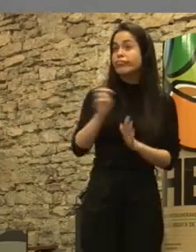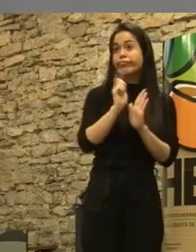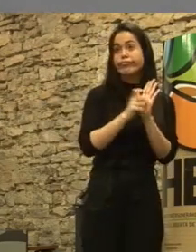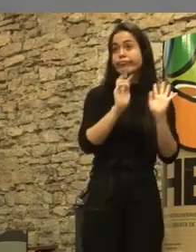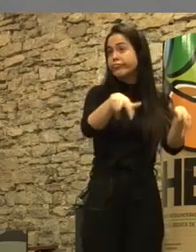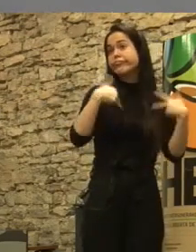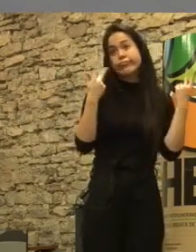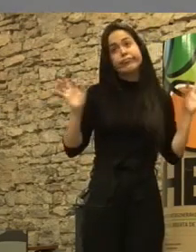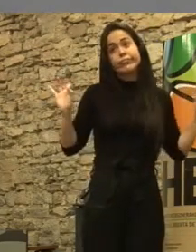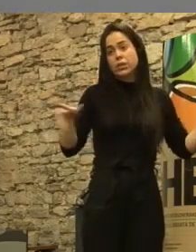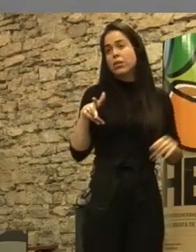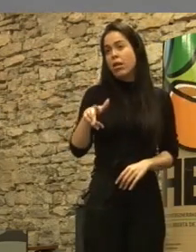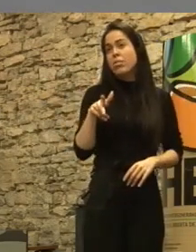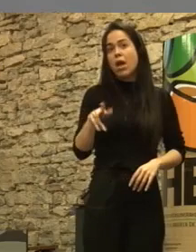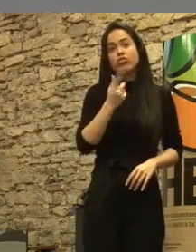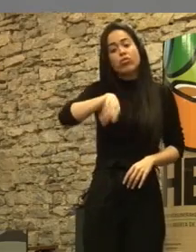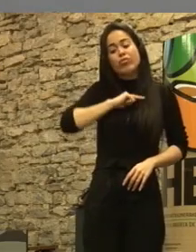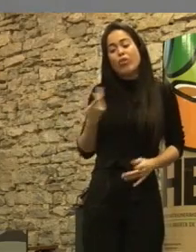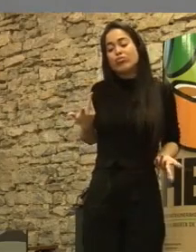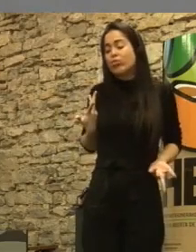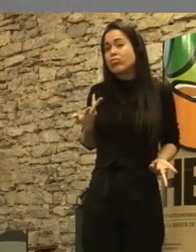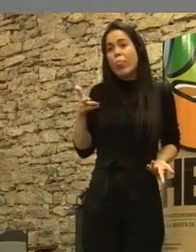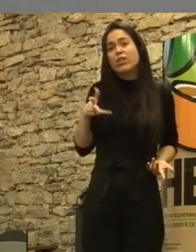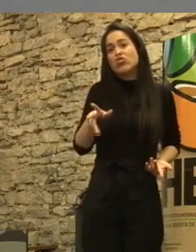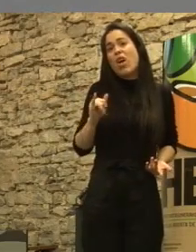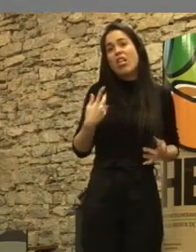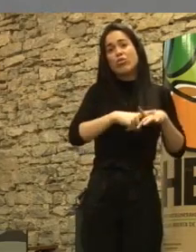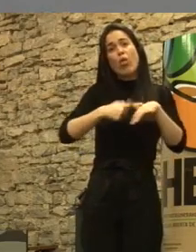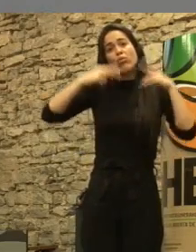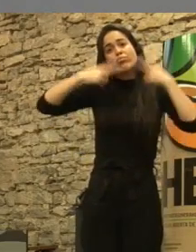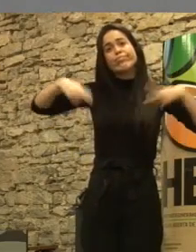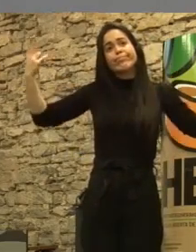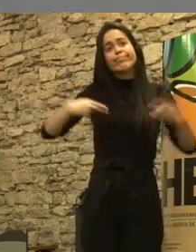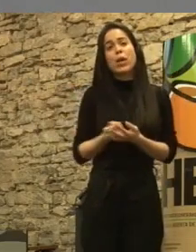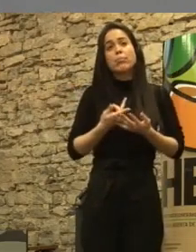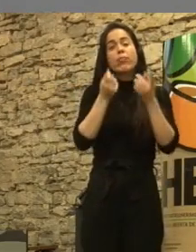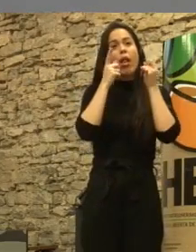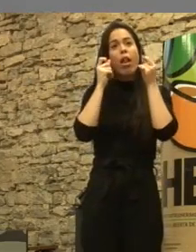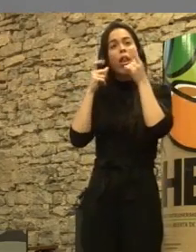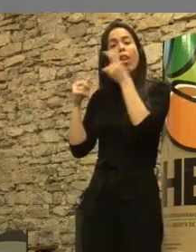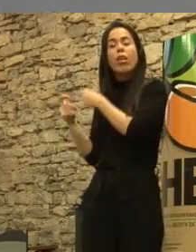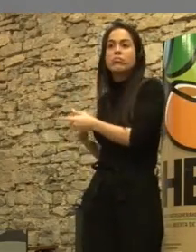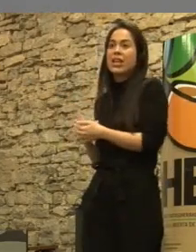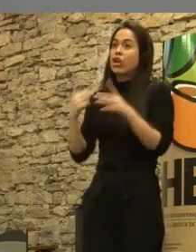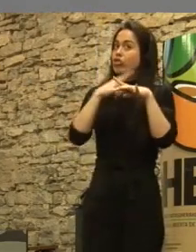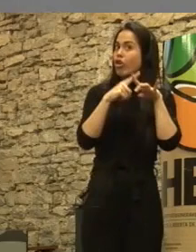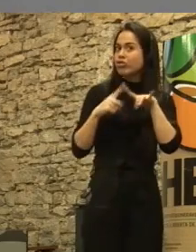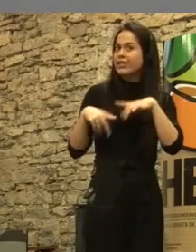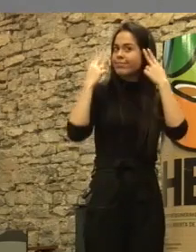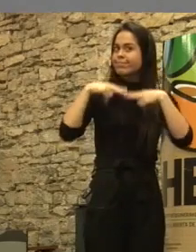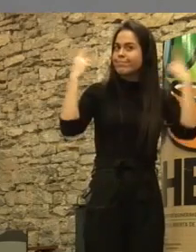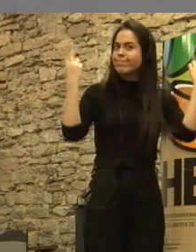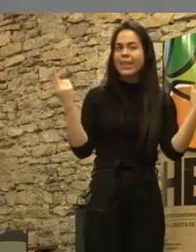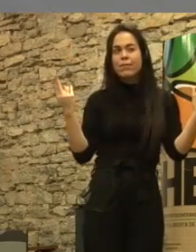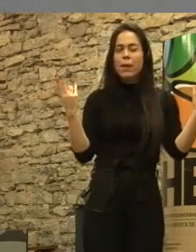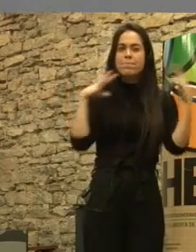es muy útil, de conocer cosas que deberían ser de dominio público. La información a la que accedes debería ser pública, pero no está publicada, o no está publicada como tú quieres. Entonces, es una forma muy